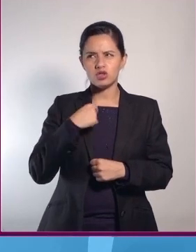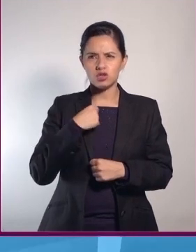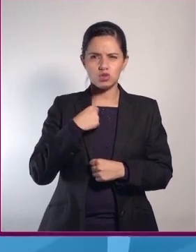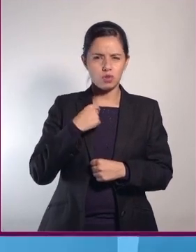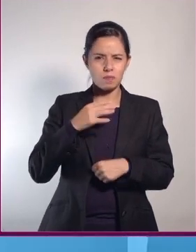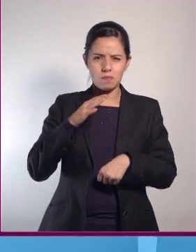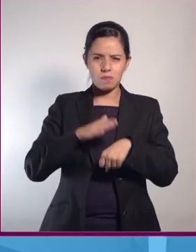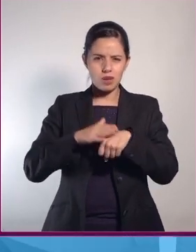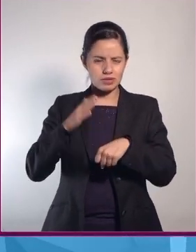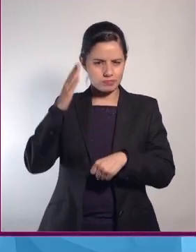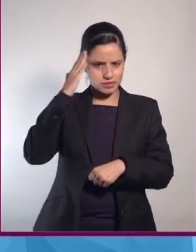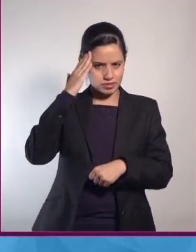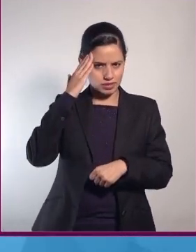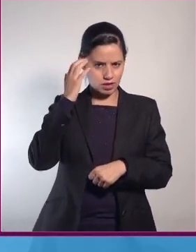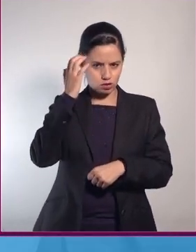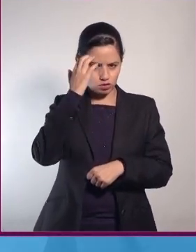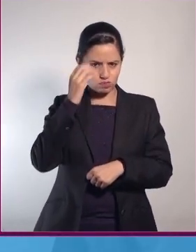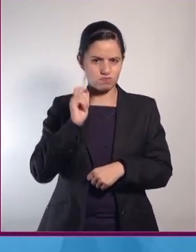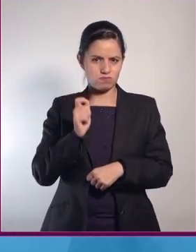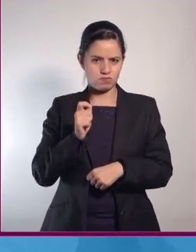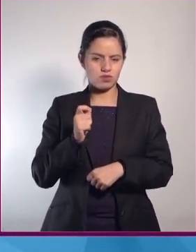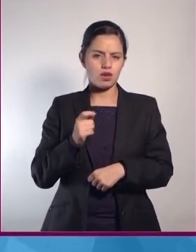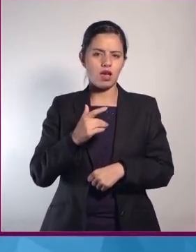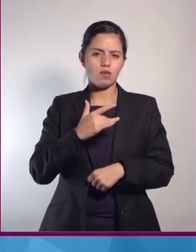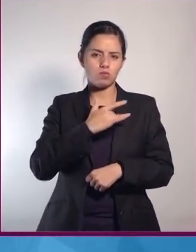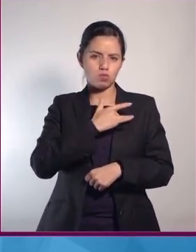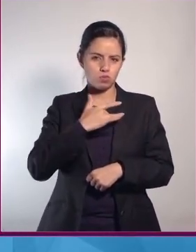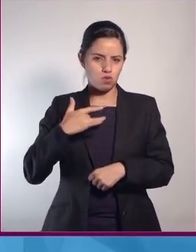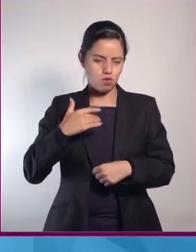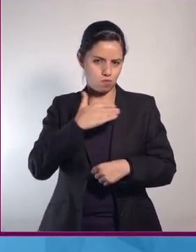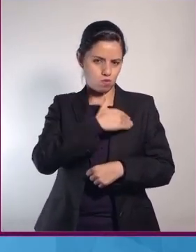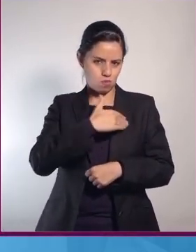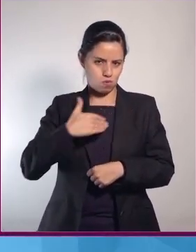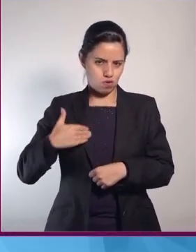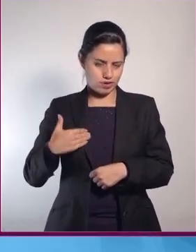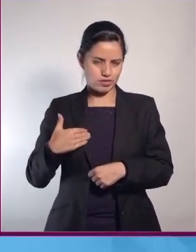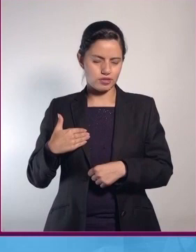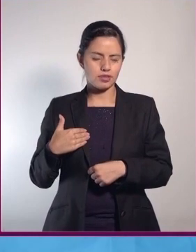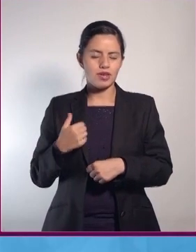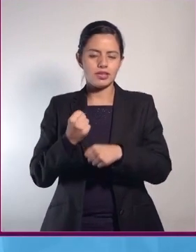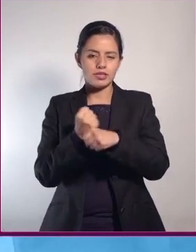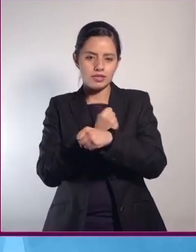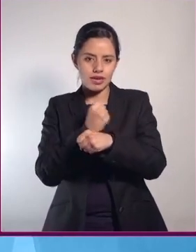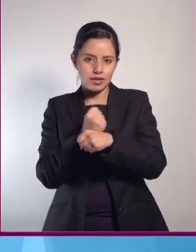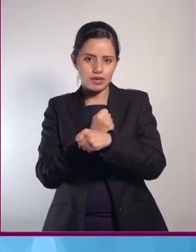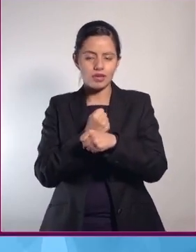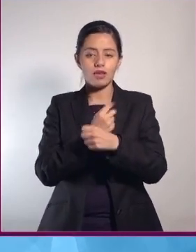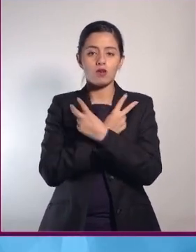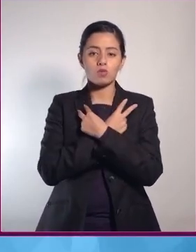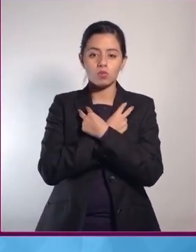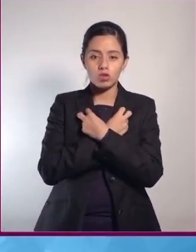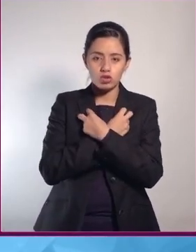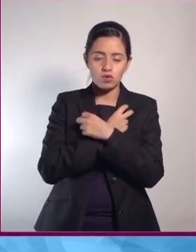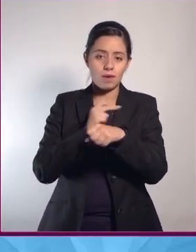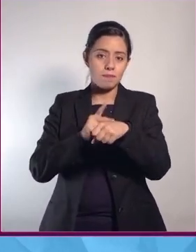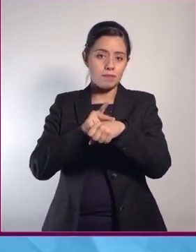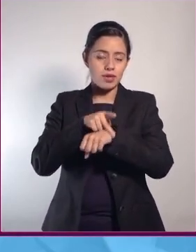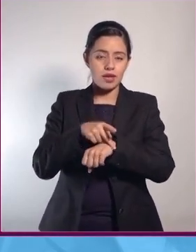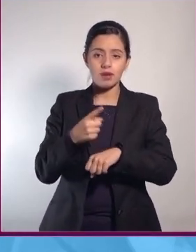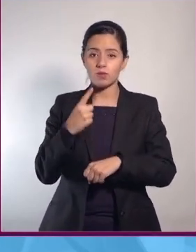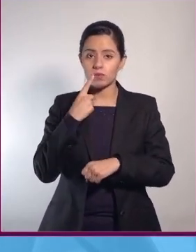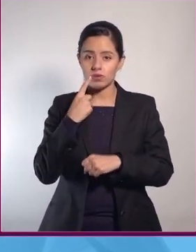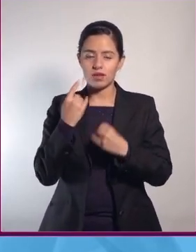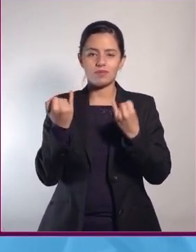es en los pulmones, seno, sangre, huesos, piel, riñones, boca y en el sistema